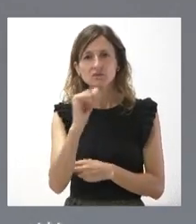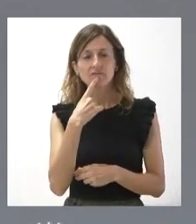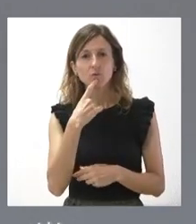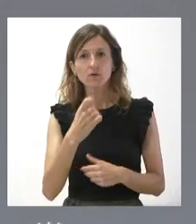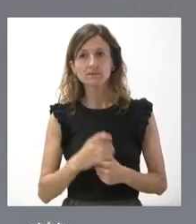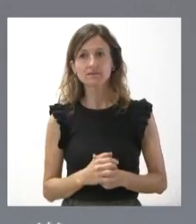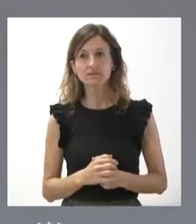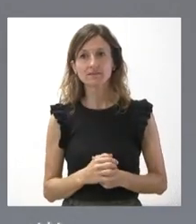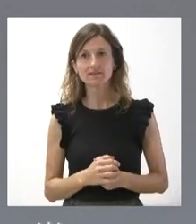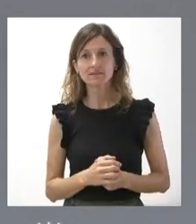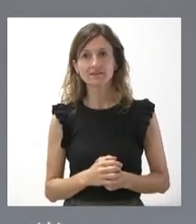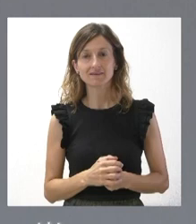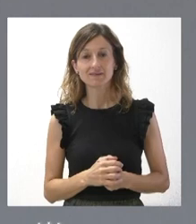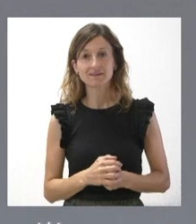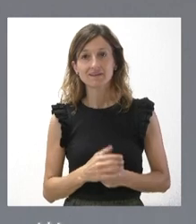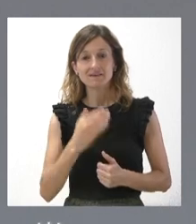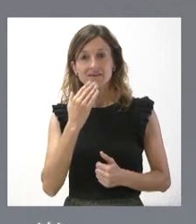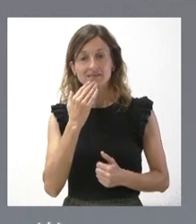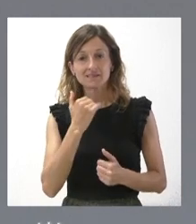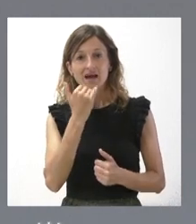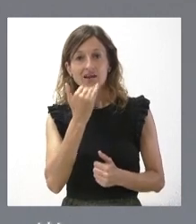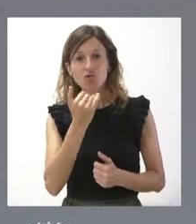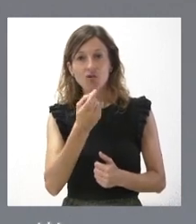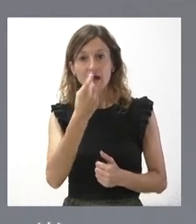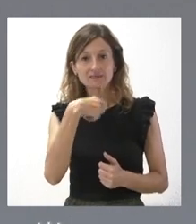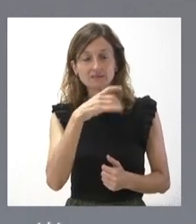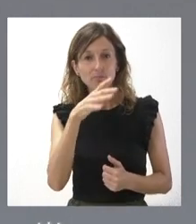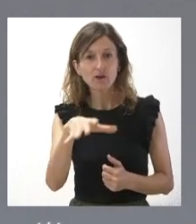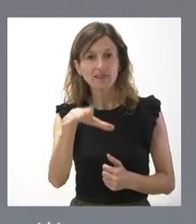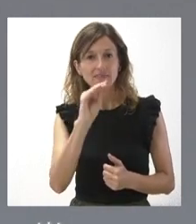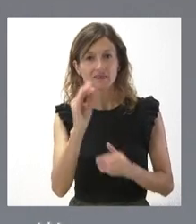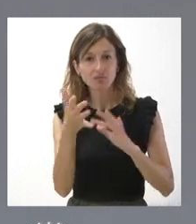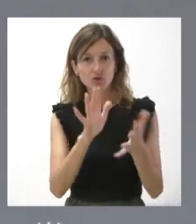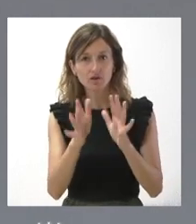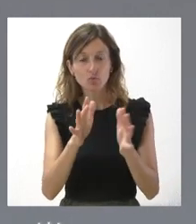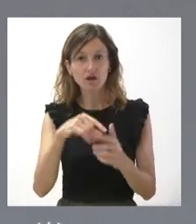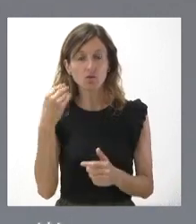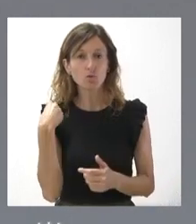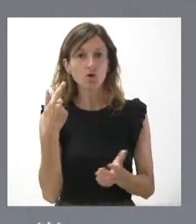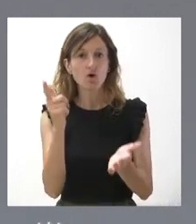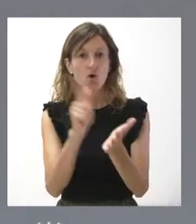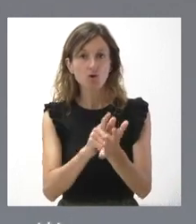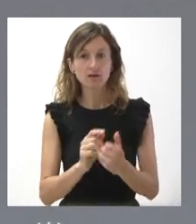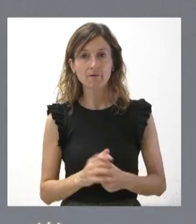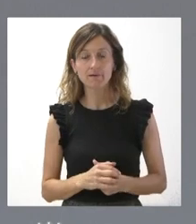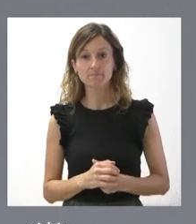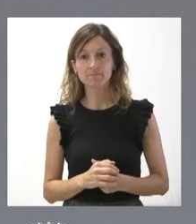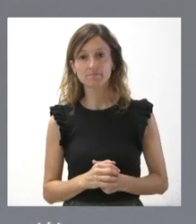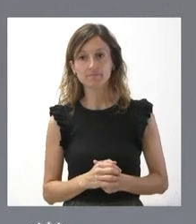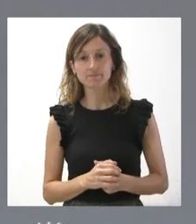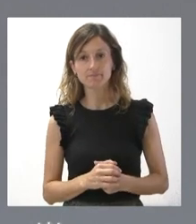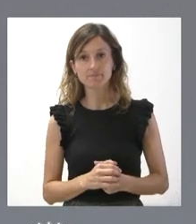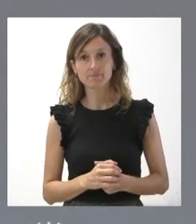dificultad. Que si le dejo de contestar alguna cosa es porque no lo he entendido bien. Usted me la vuelve a